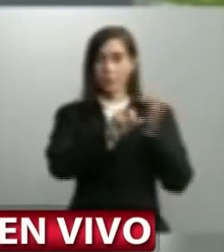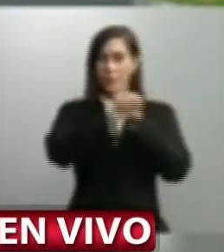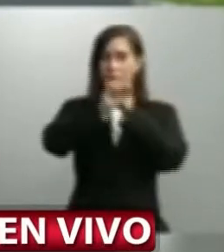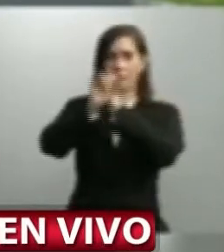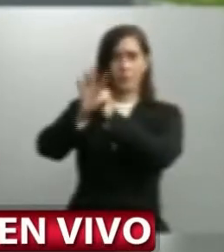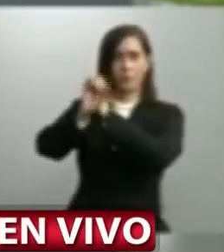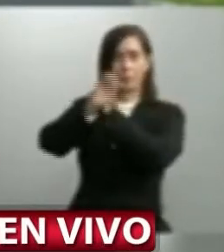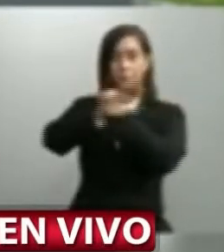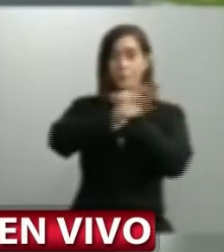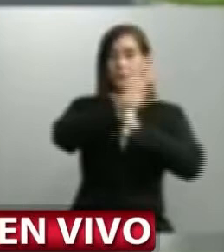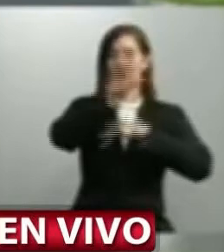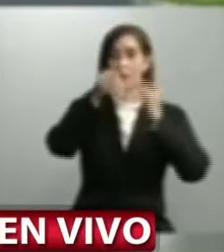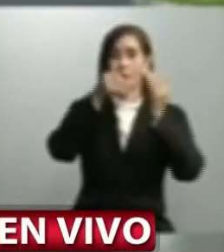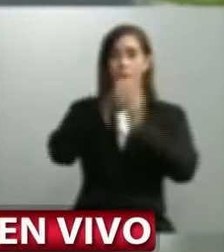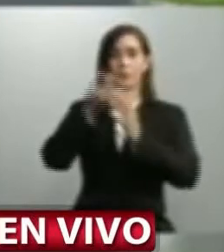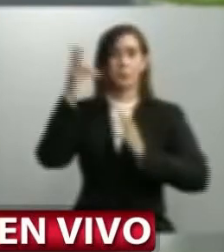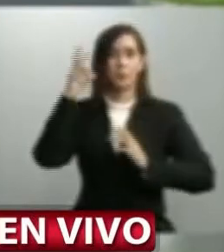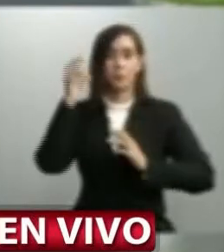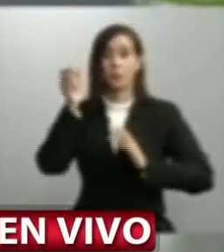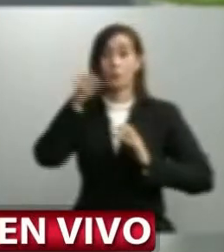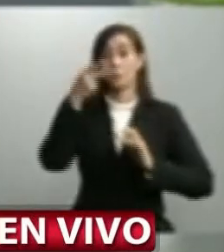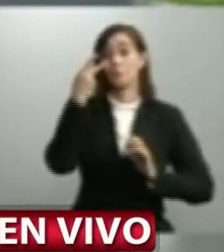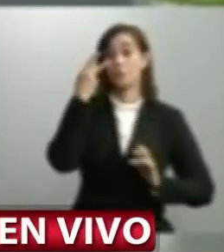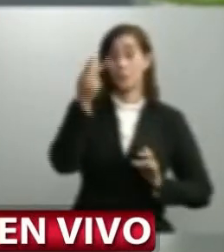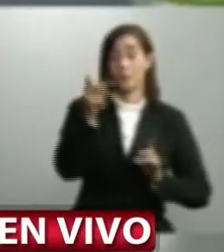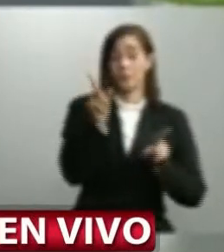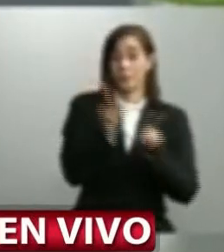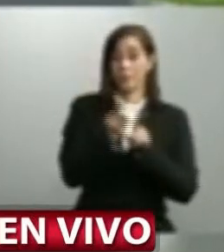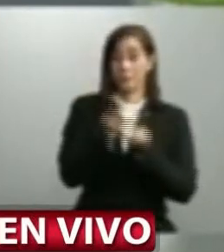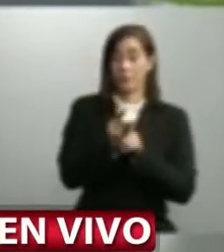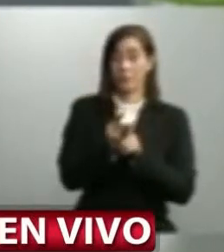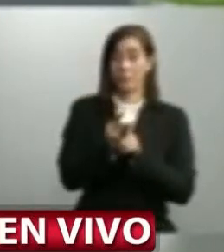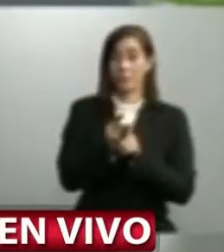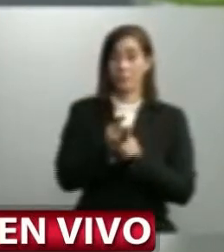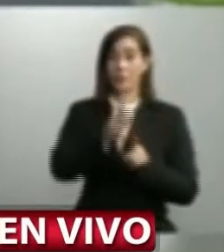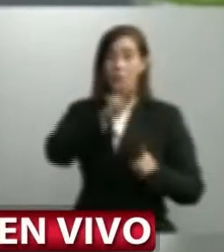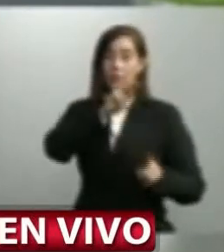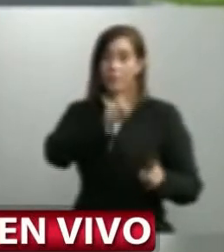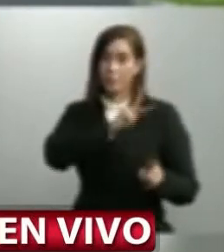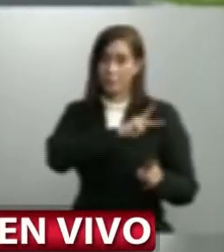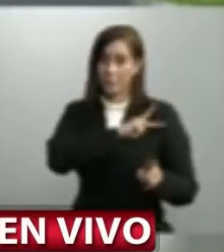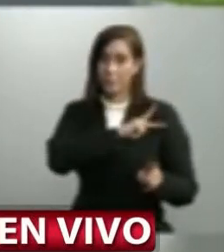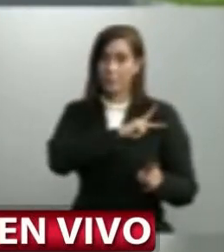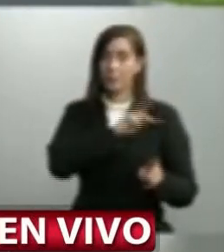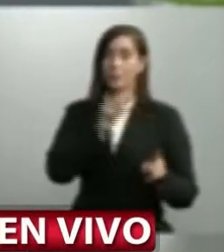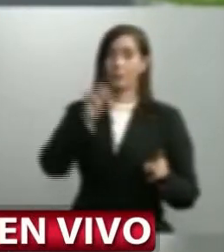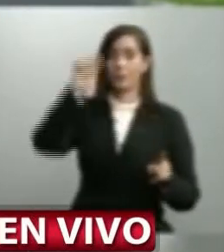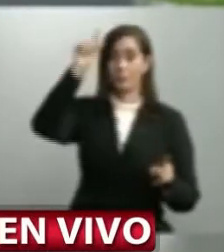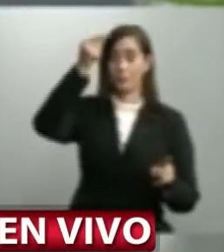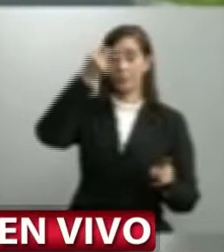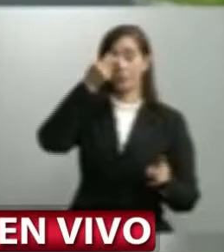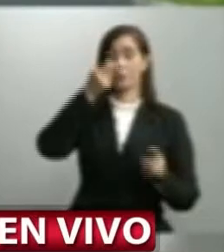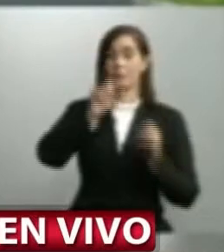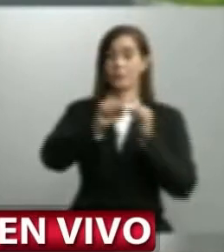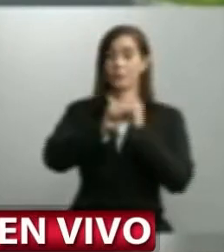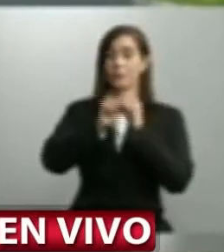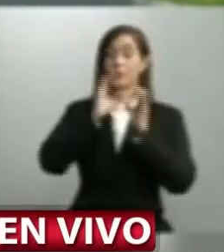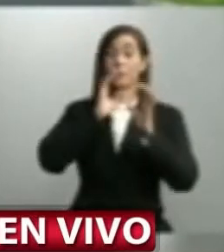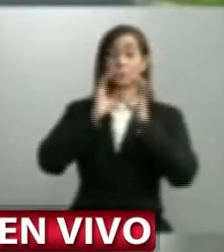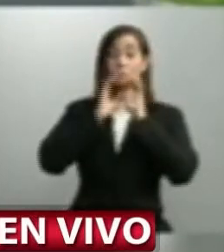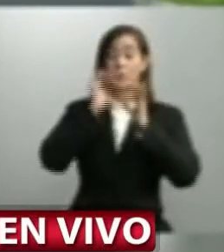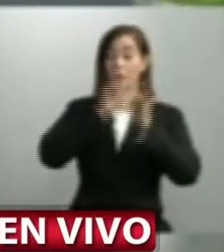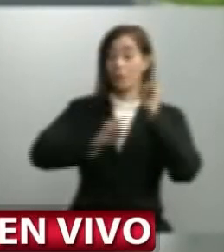de comunicación, incluso con el propio sector privado y de las mismas áreas de comunicación y